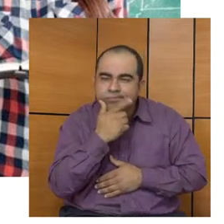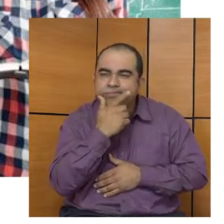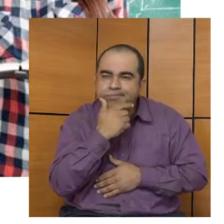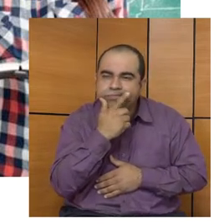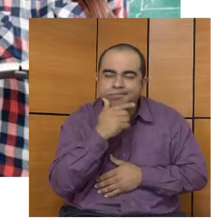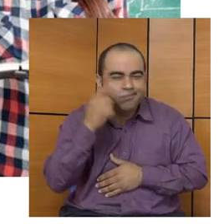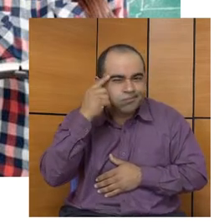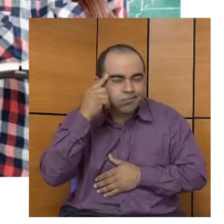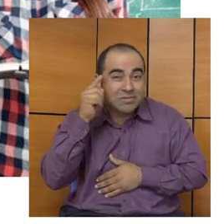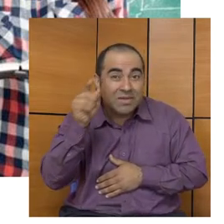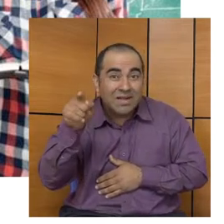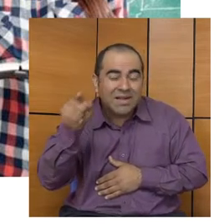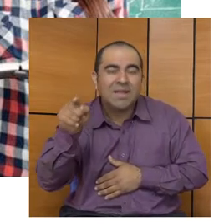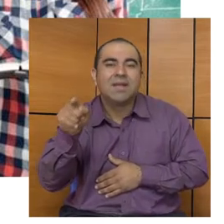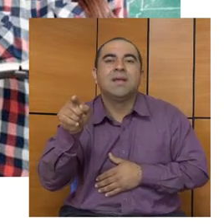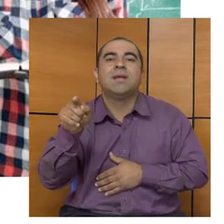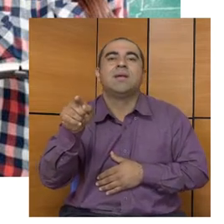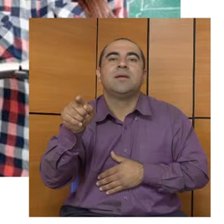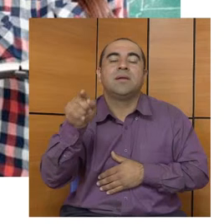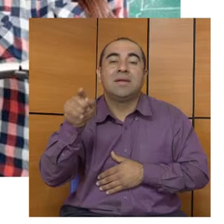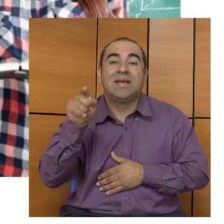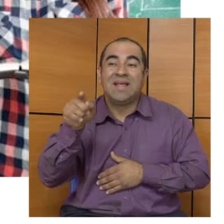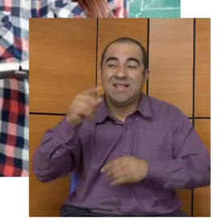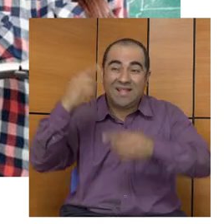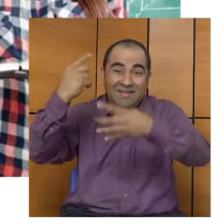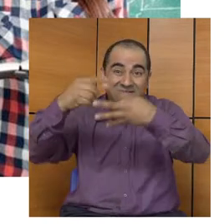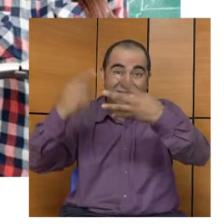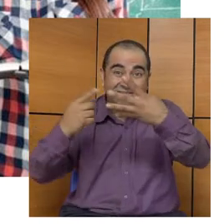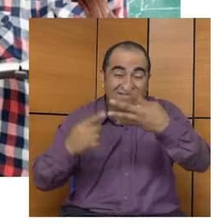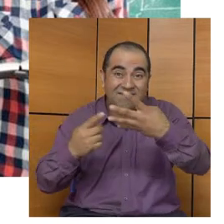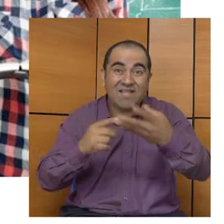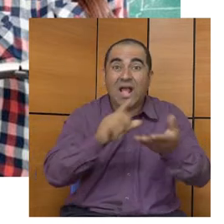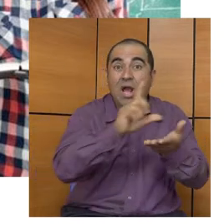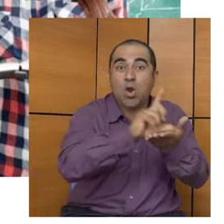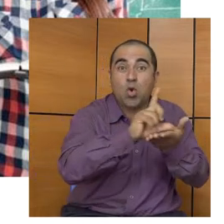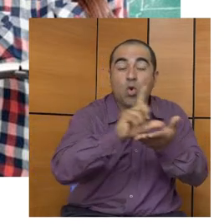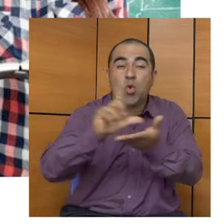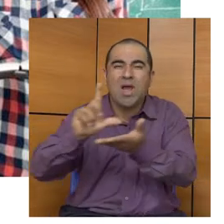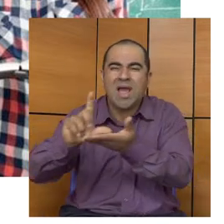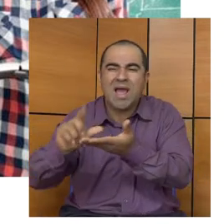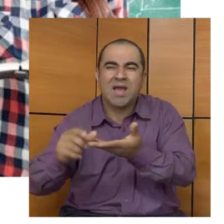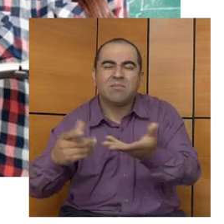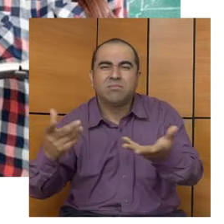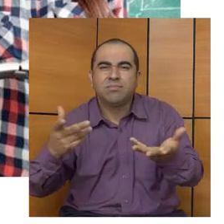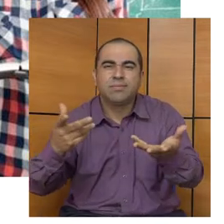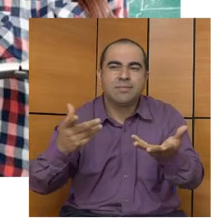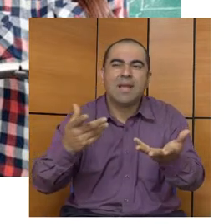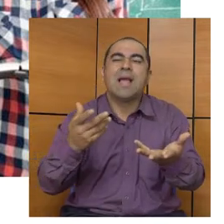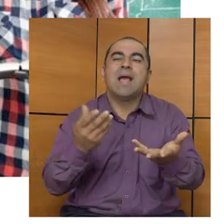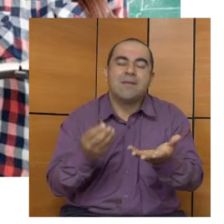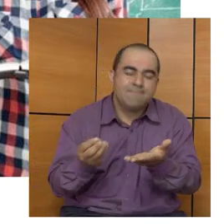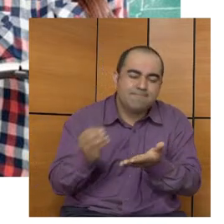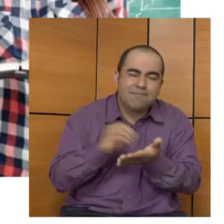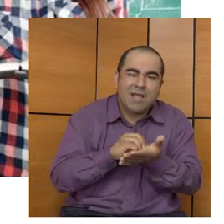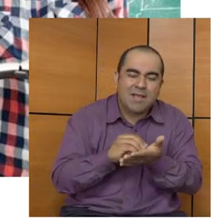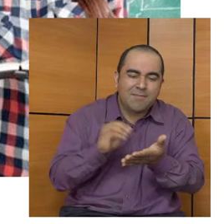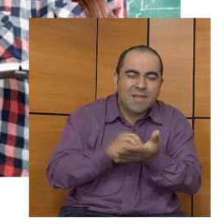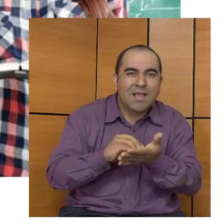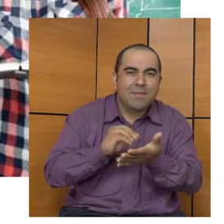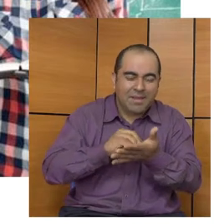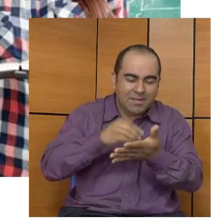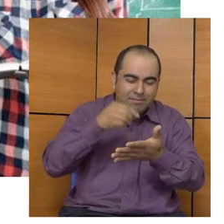empezamos a intuir que eso sería, esas variables demográficas había que entenderlas de un modo aditivo. ¿Qué significa